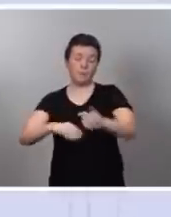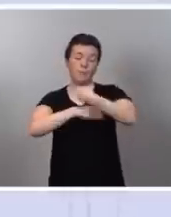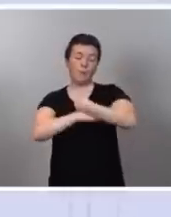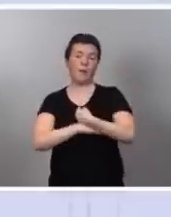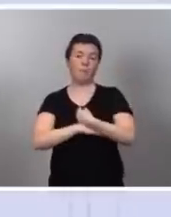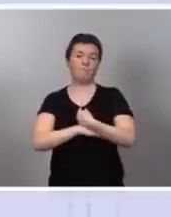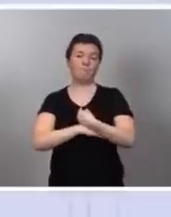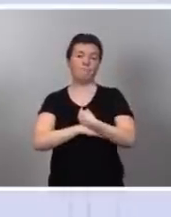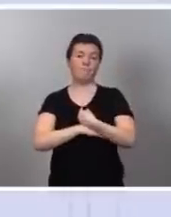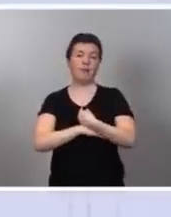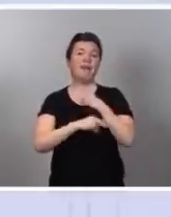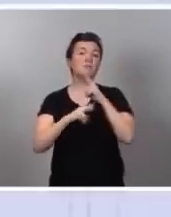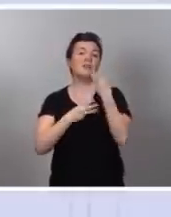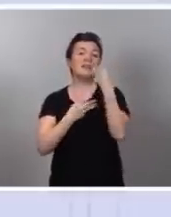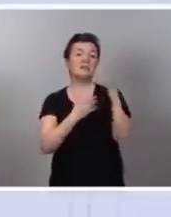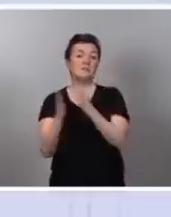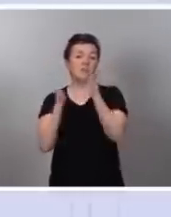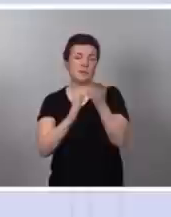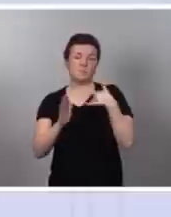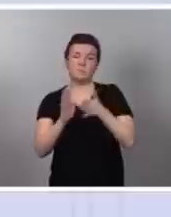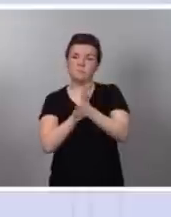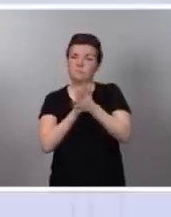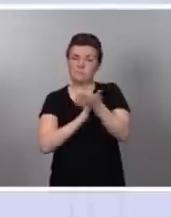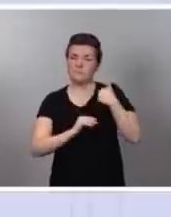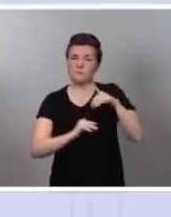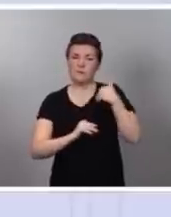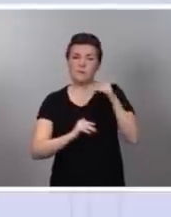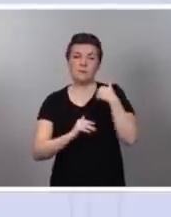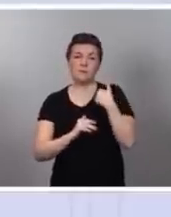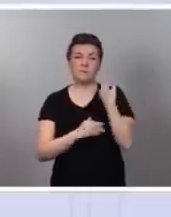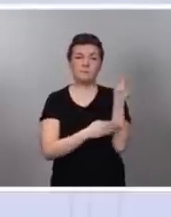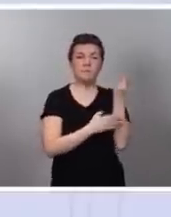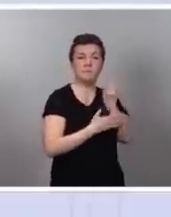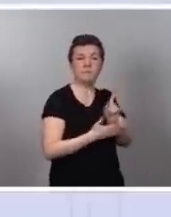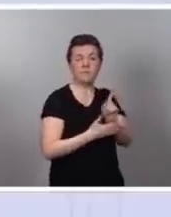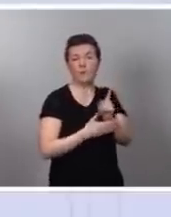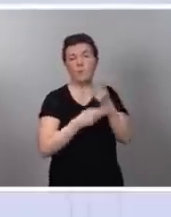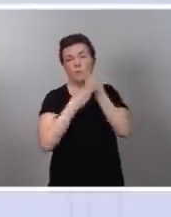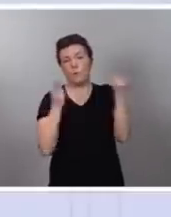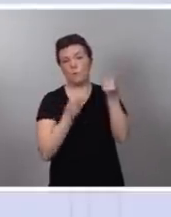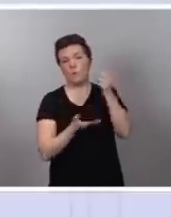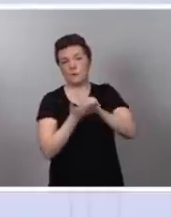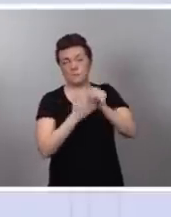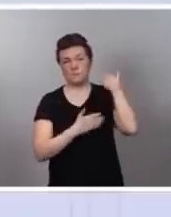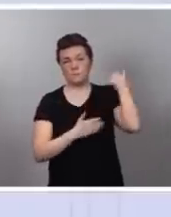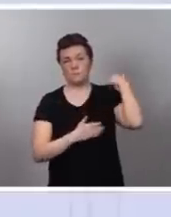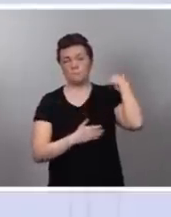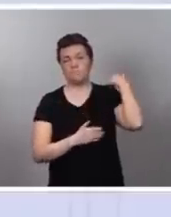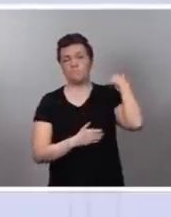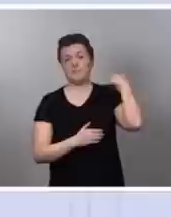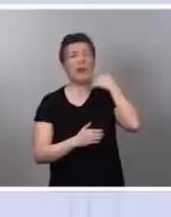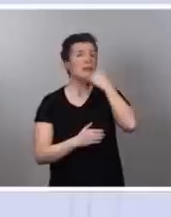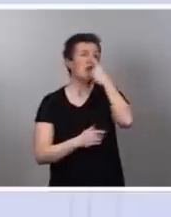estos estados, excepción, alarma y sitio, no recoge el confinamiento general como una medida dentro del catálogo de